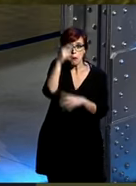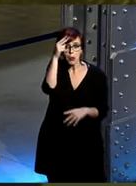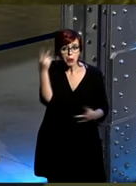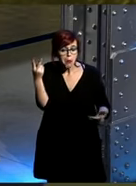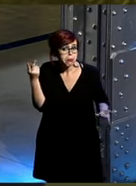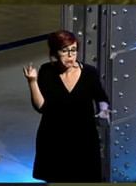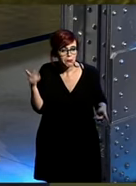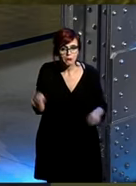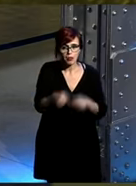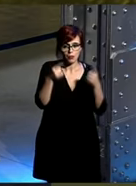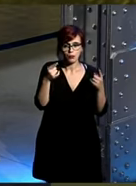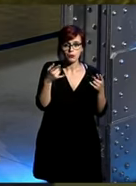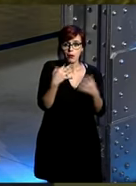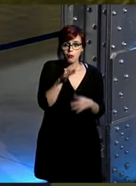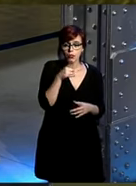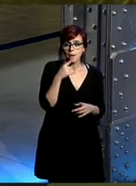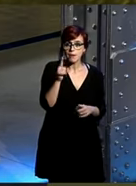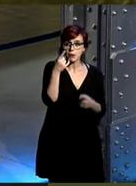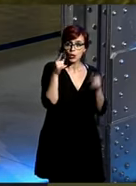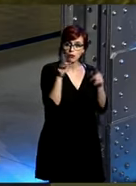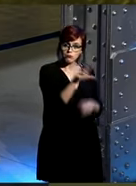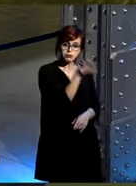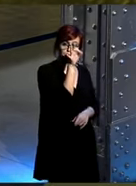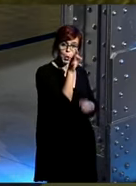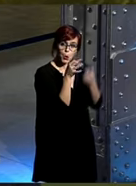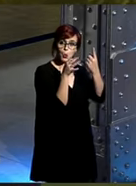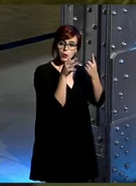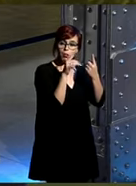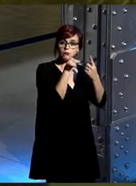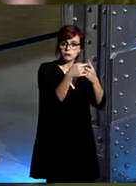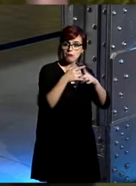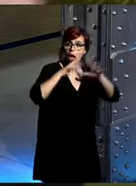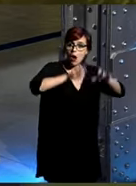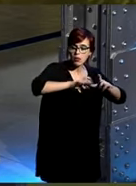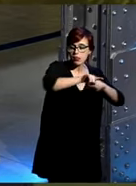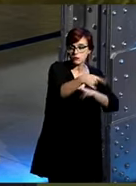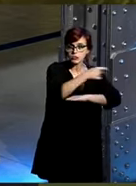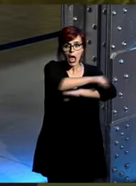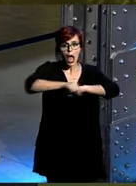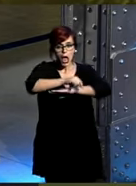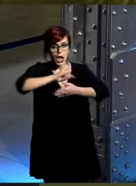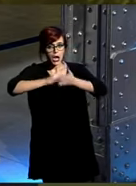demasiado, porque primero puede venir una cosa, después puede venir otra. O sea, primero uno puede aprender y después hacerse ingeniero